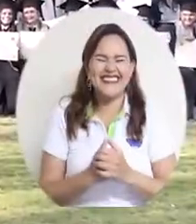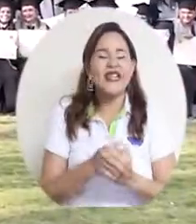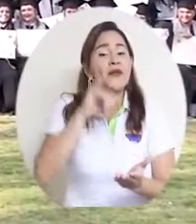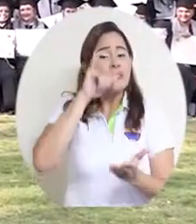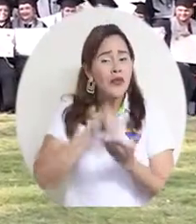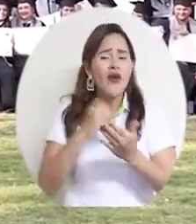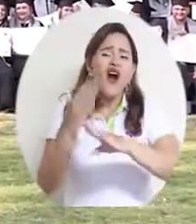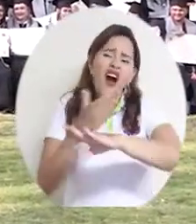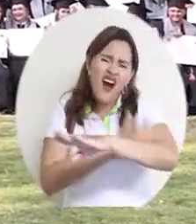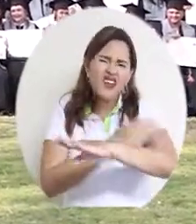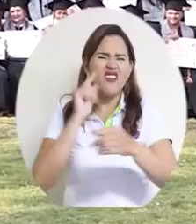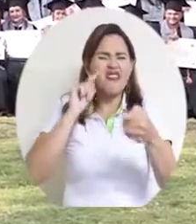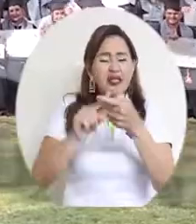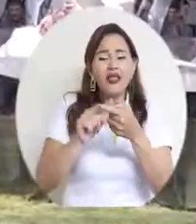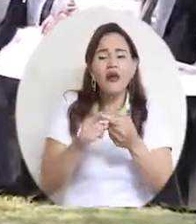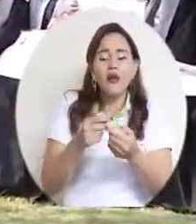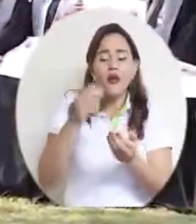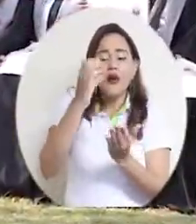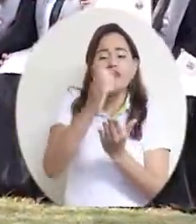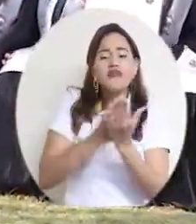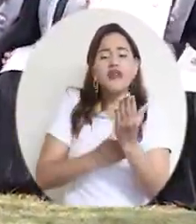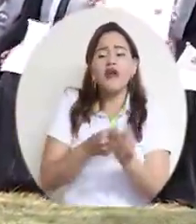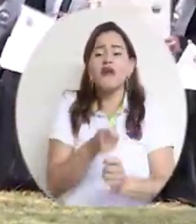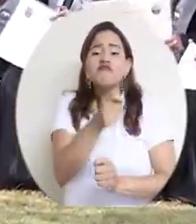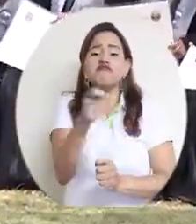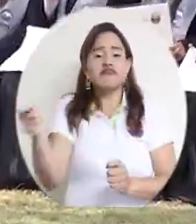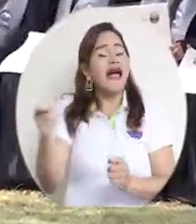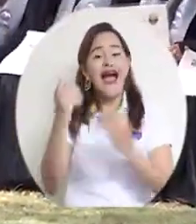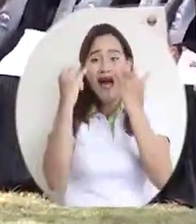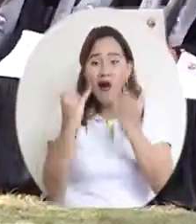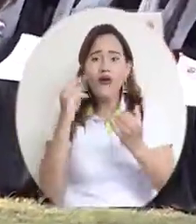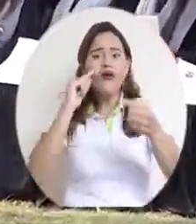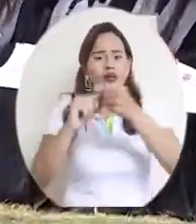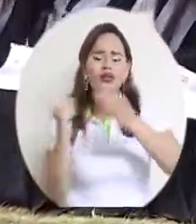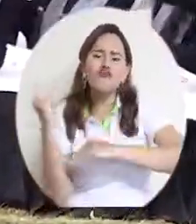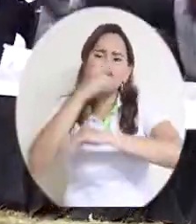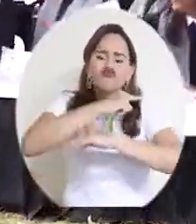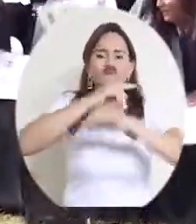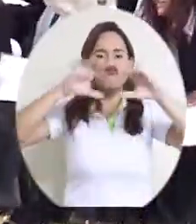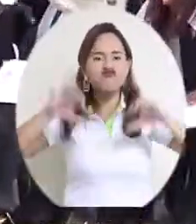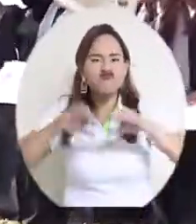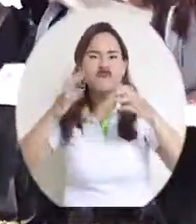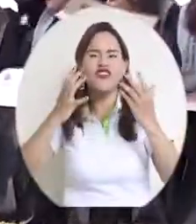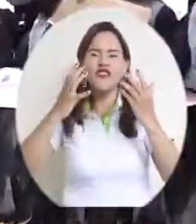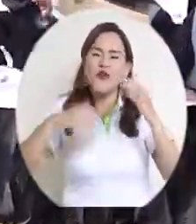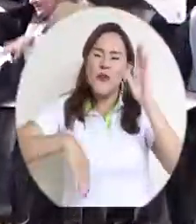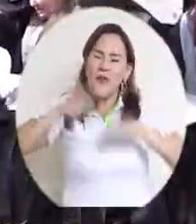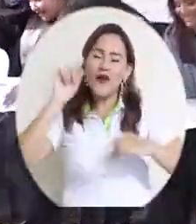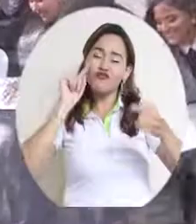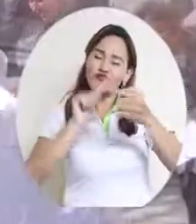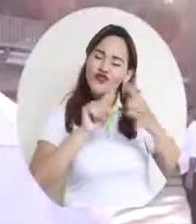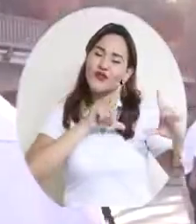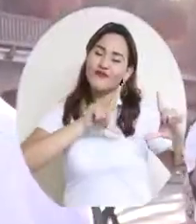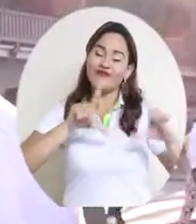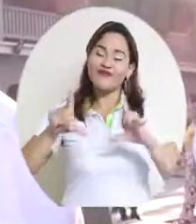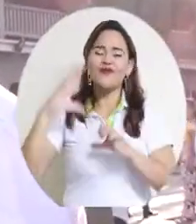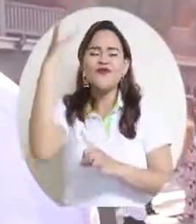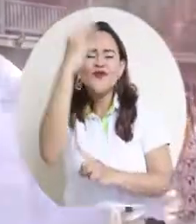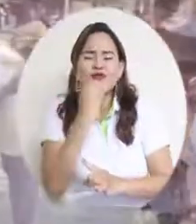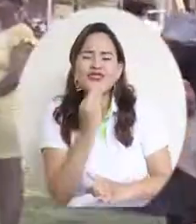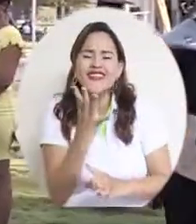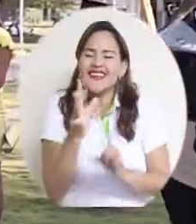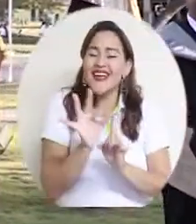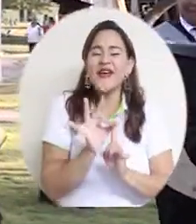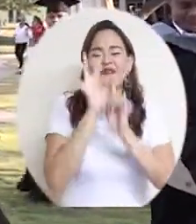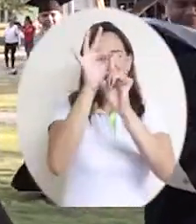han reemplazado la graduación por ventanilla, con el objetivo de que los estudiantes y sus familiares tengan la oportunidad de recibir una ceremonia solemne y